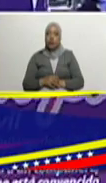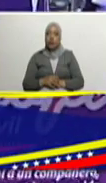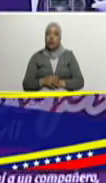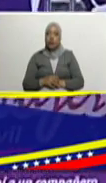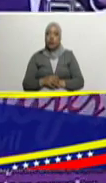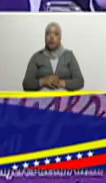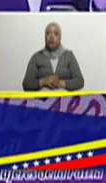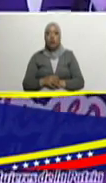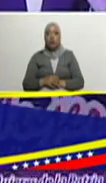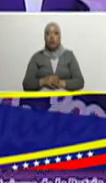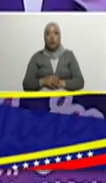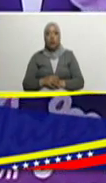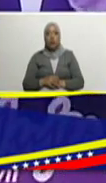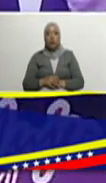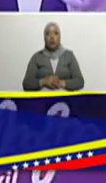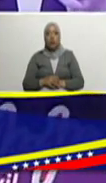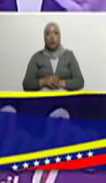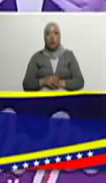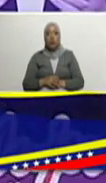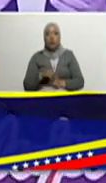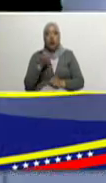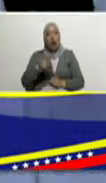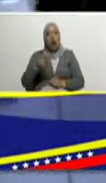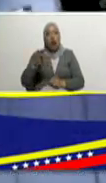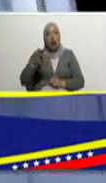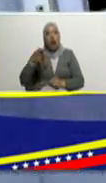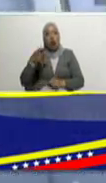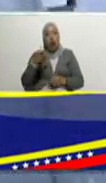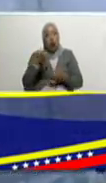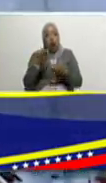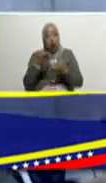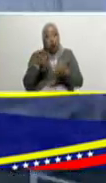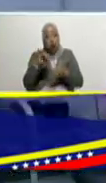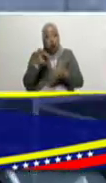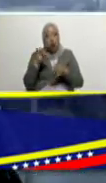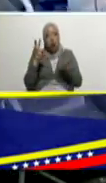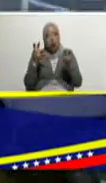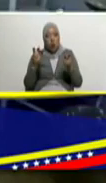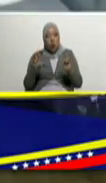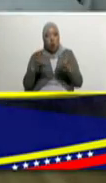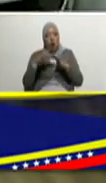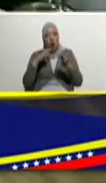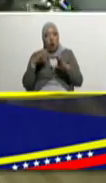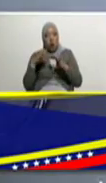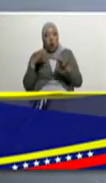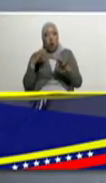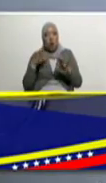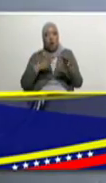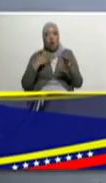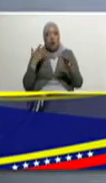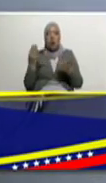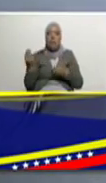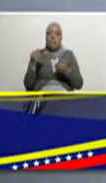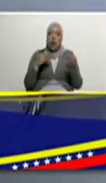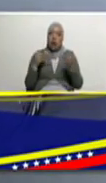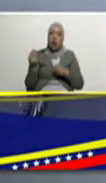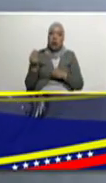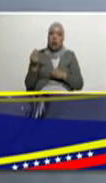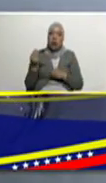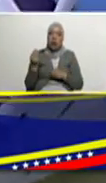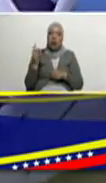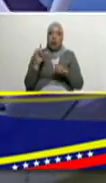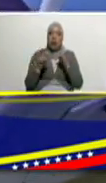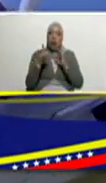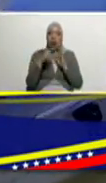También es importante, me gustaría comentar, que con la adquisición de estas nuevas unidades móviles vamos a poder maximizar